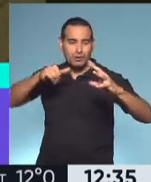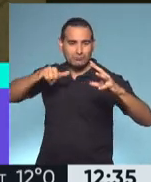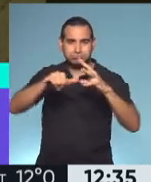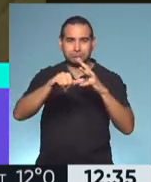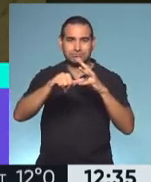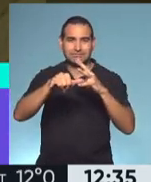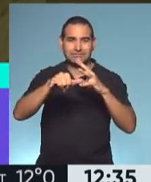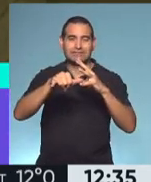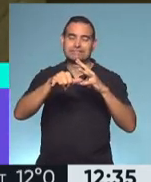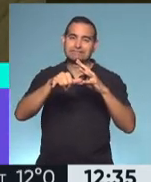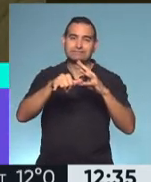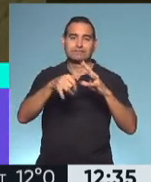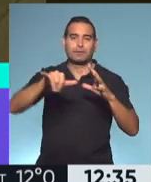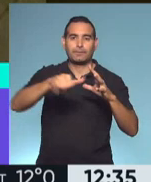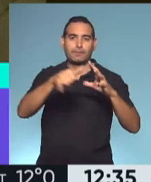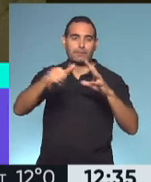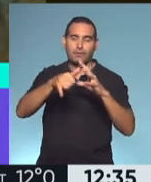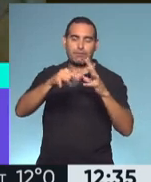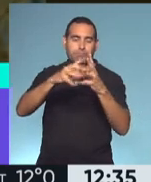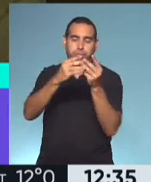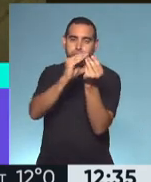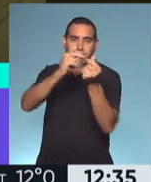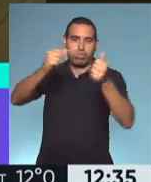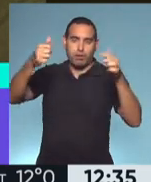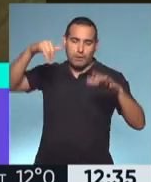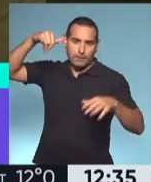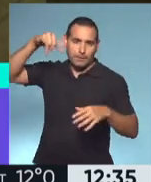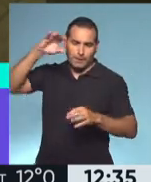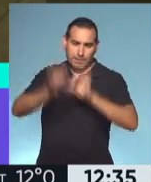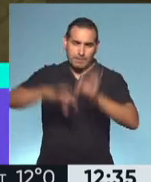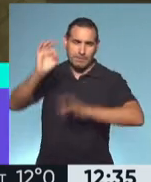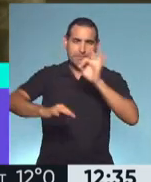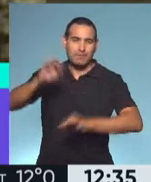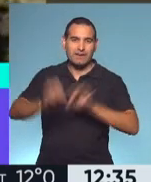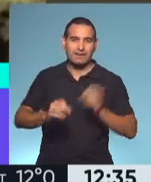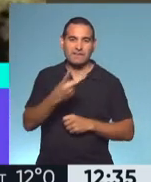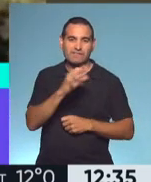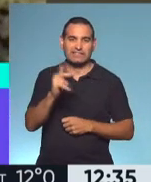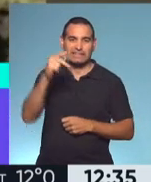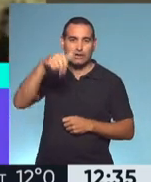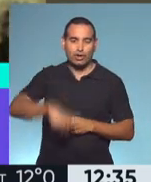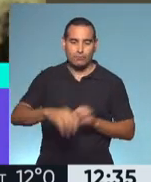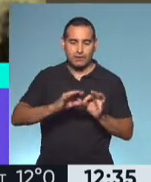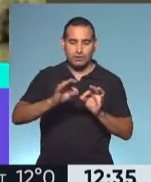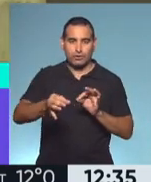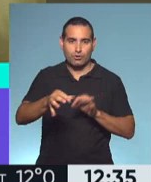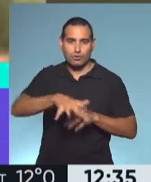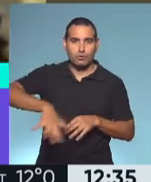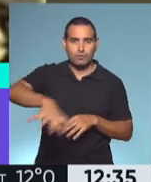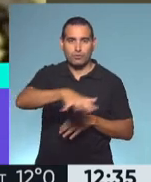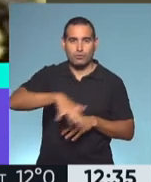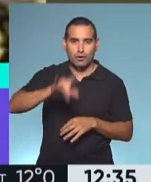este cúmulo Nimbus, el avión se habría desintegrado, cayendo sus restos en aproximadamente 20 kilómetros a la redonda de la